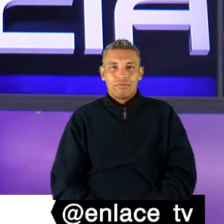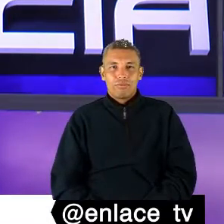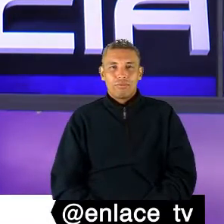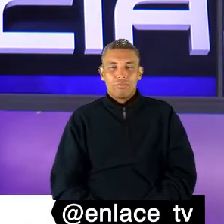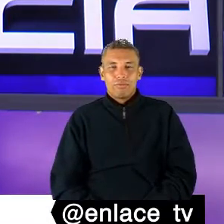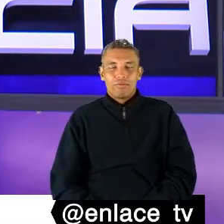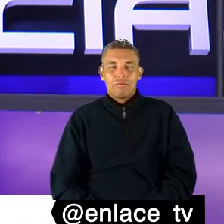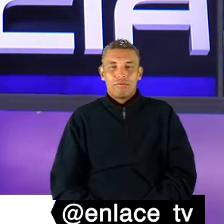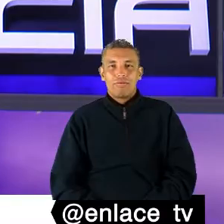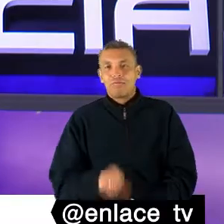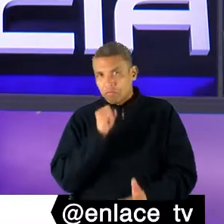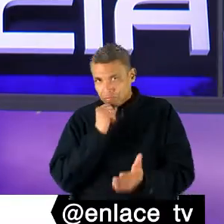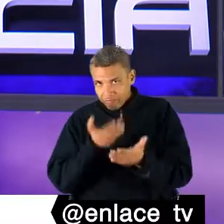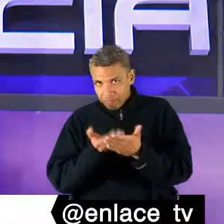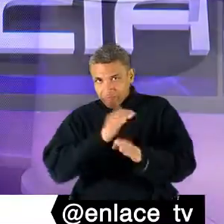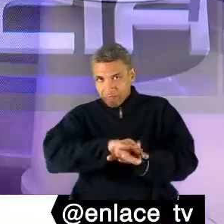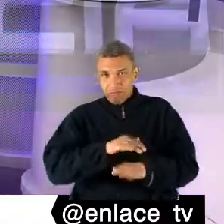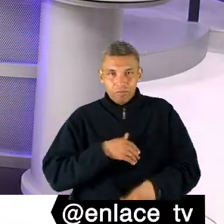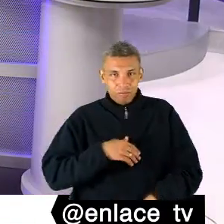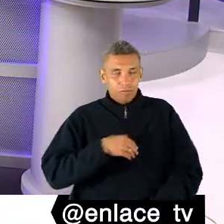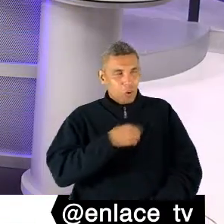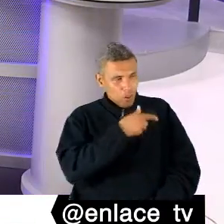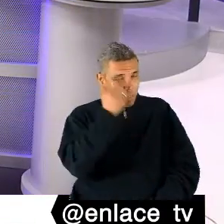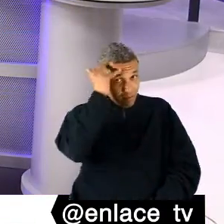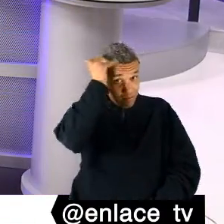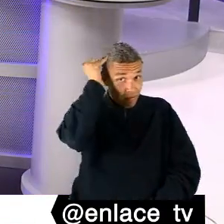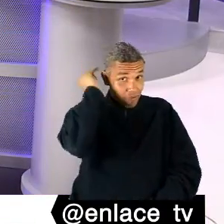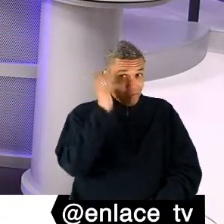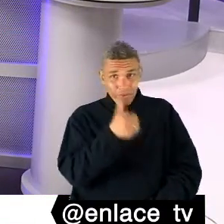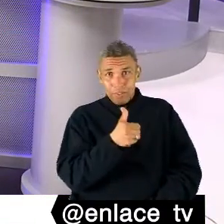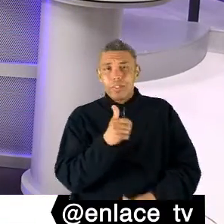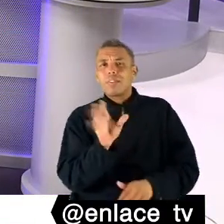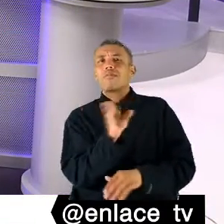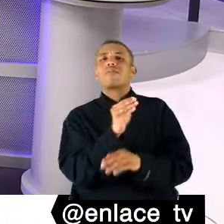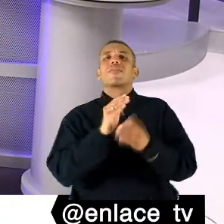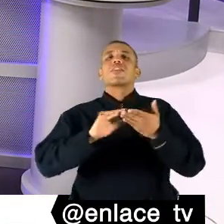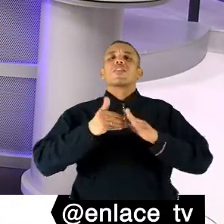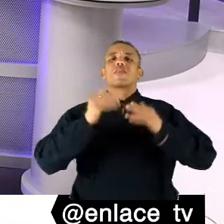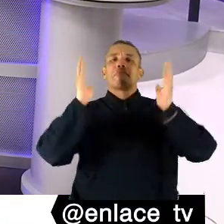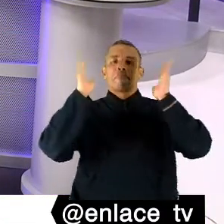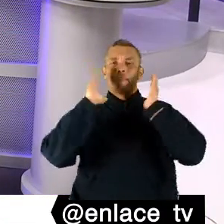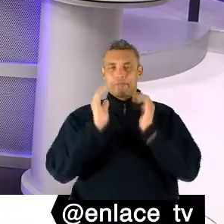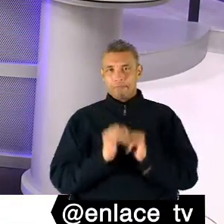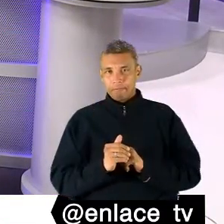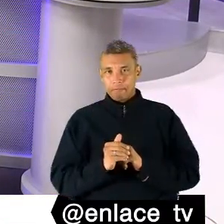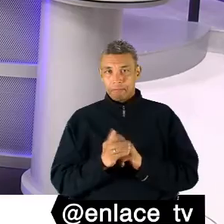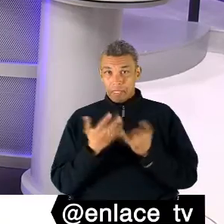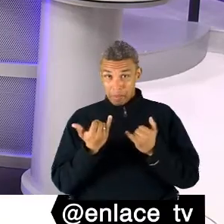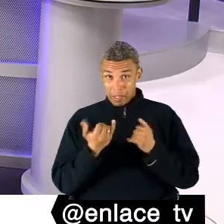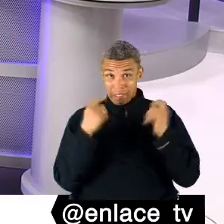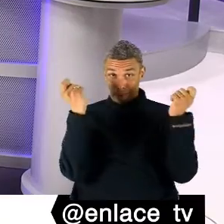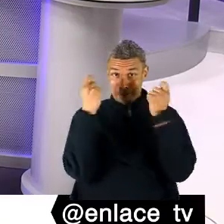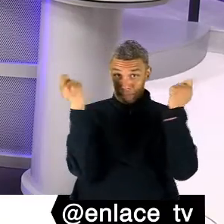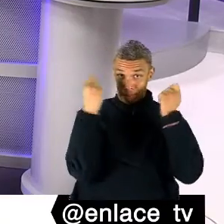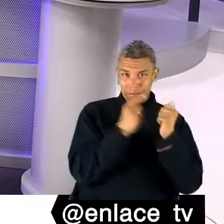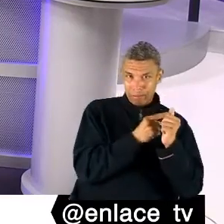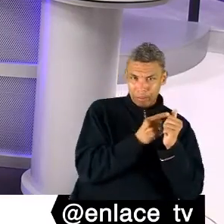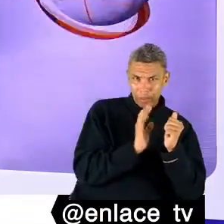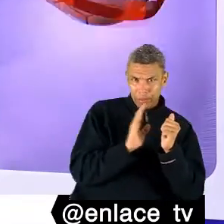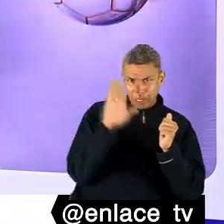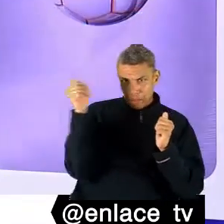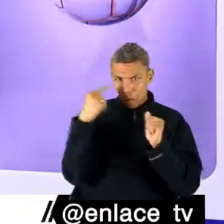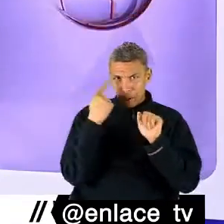Alfonso, buenas tardes y bienvenido. Hola, ¿qué tal, Yané? Saludo para usted, para todos los televidentes. Hablaremos en minutos del desarrollo de